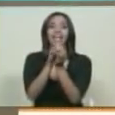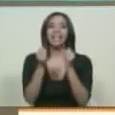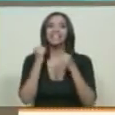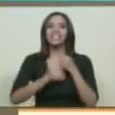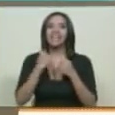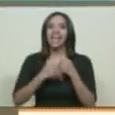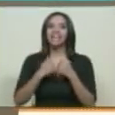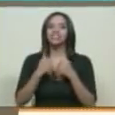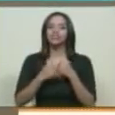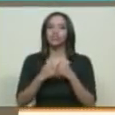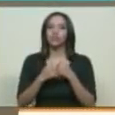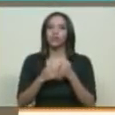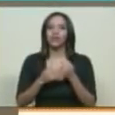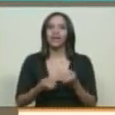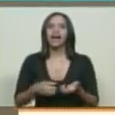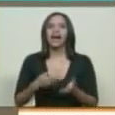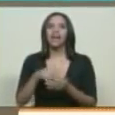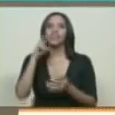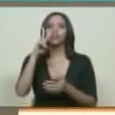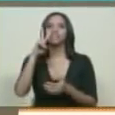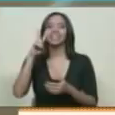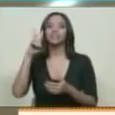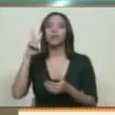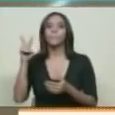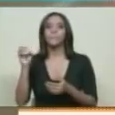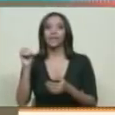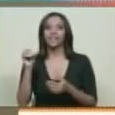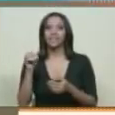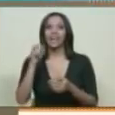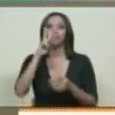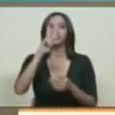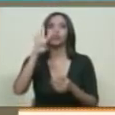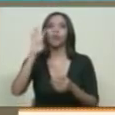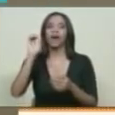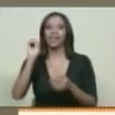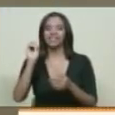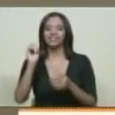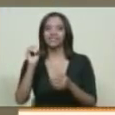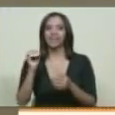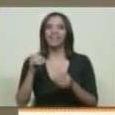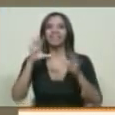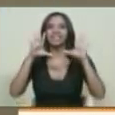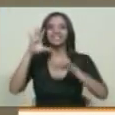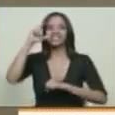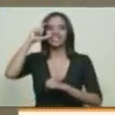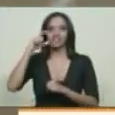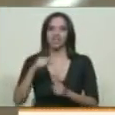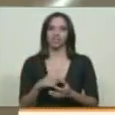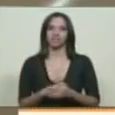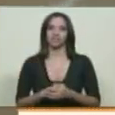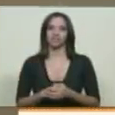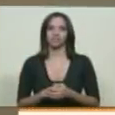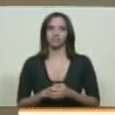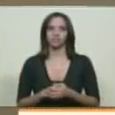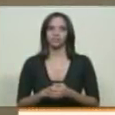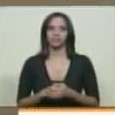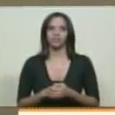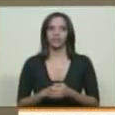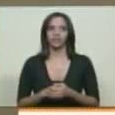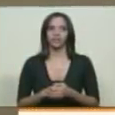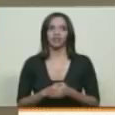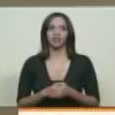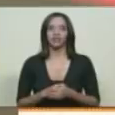de 220 a 340 en 15 días, caballero. Imagínate. Agárrate ahí ese queso que después. @ en Mate